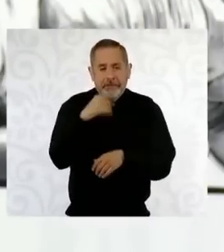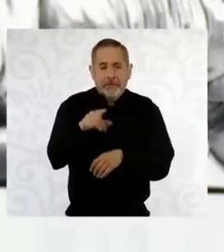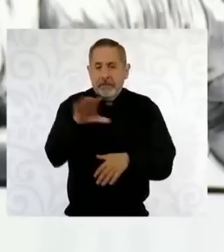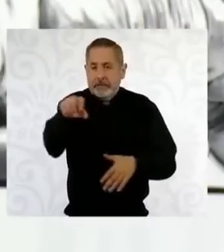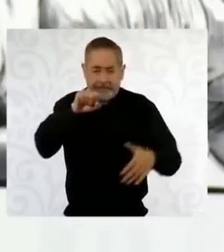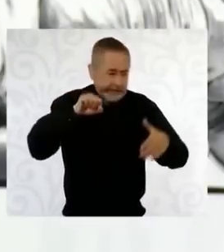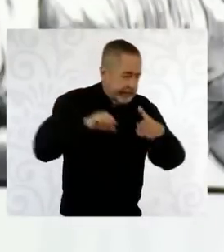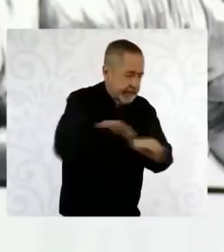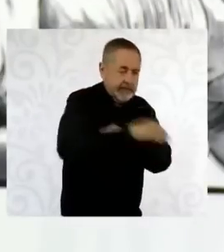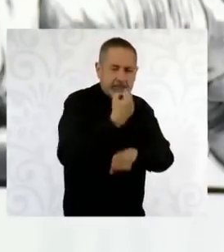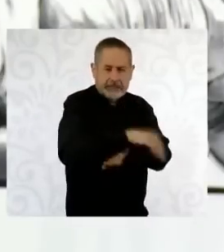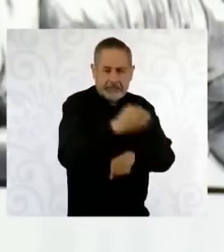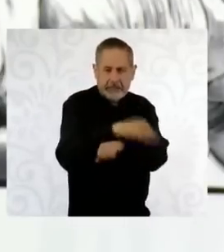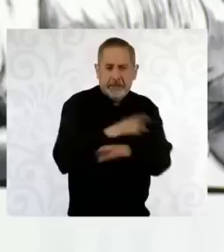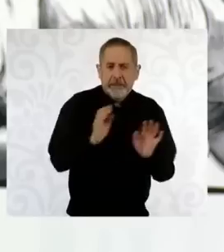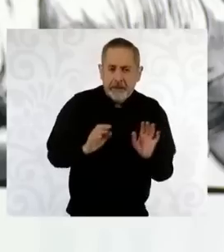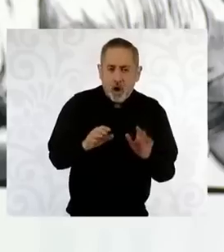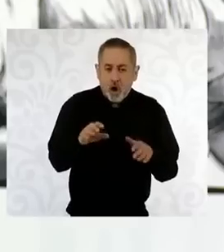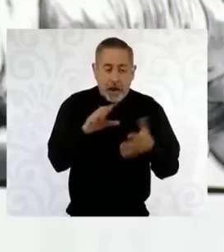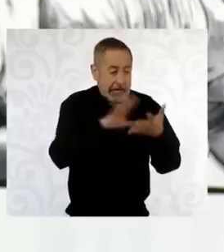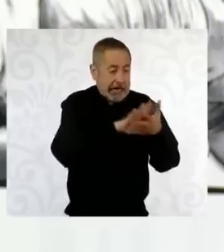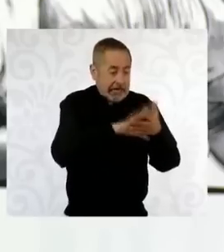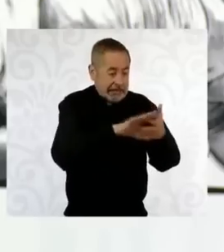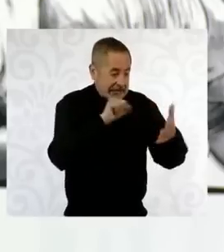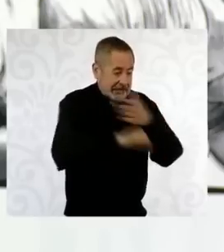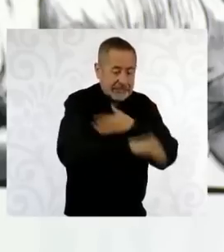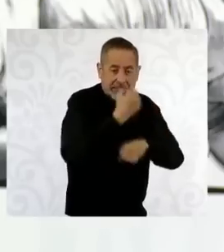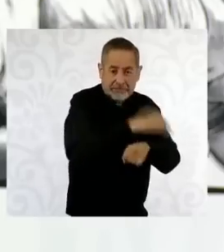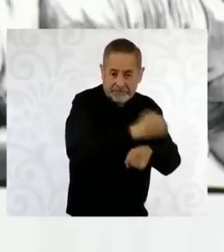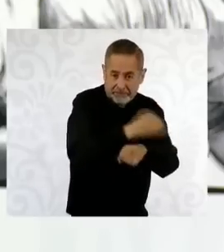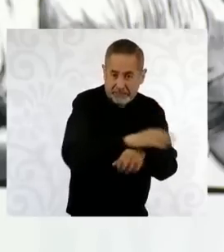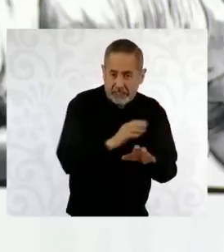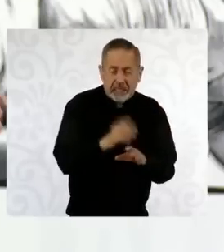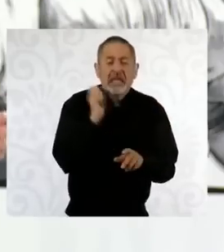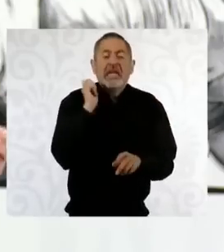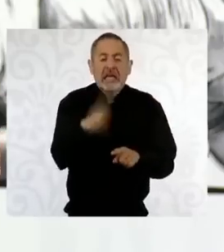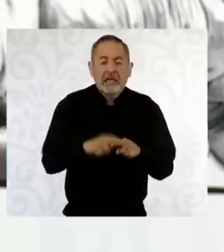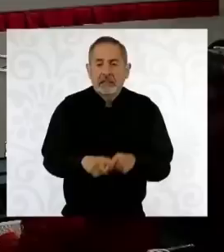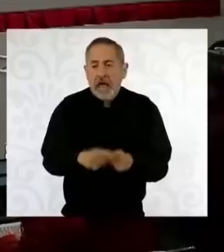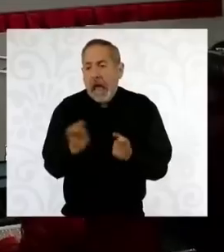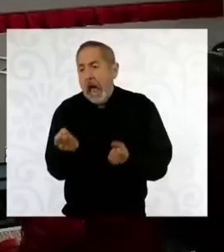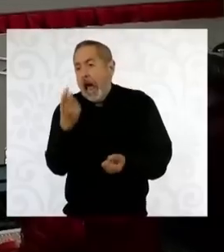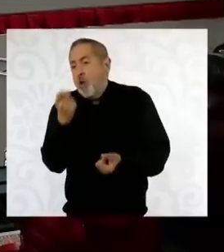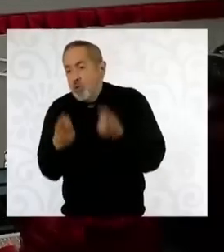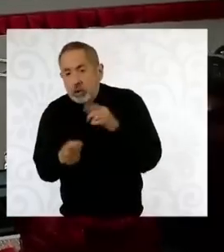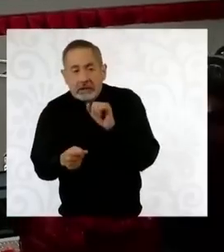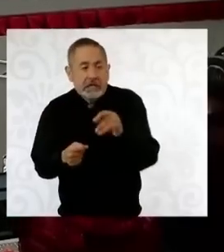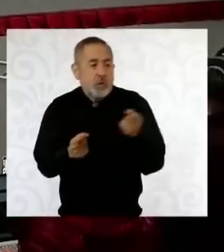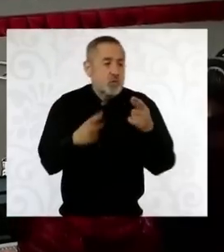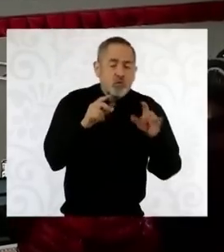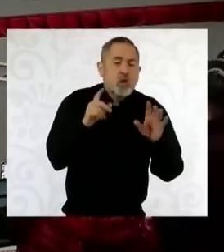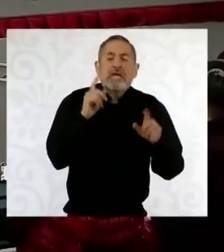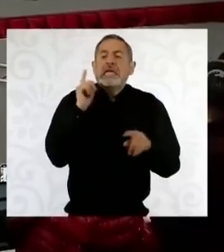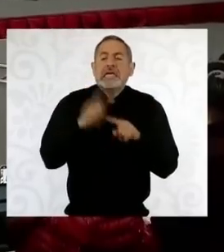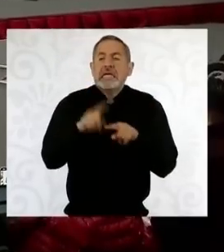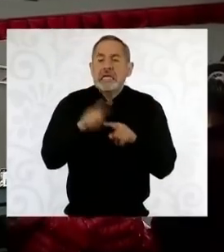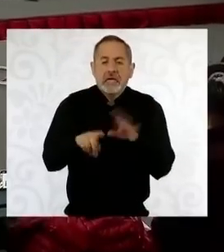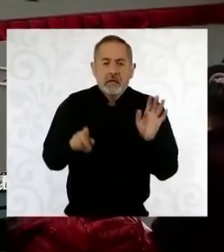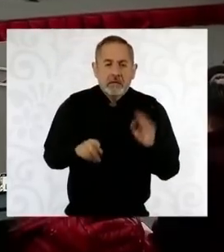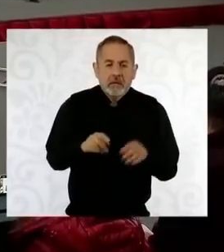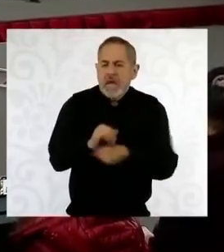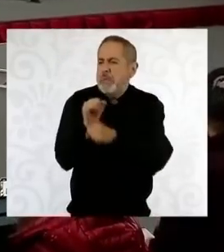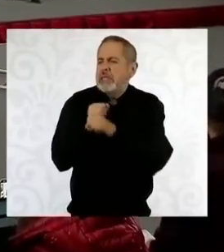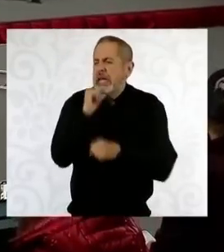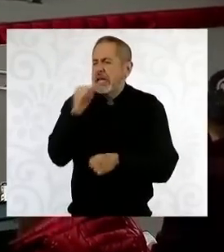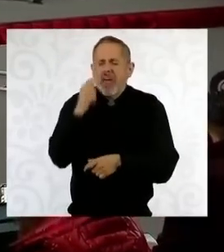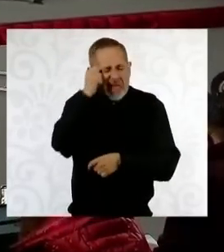La prisión preventiva oficiosa no quiere decir un régimen de excepción, no quiere decir que no se investiga y